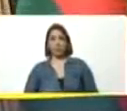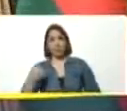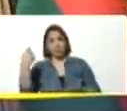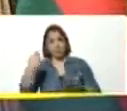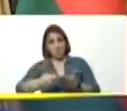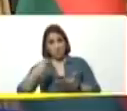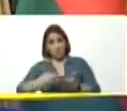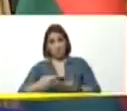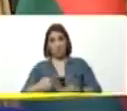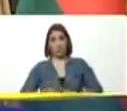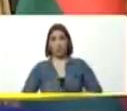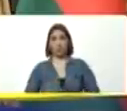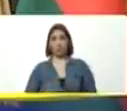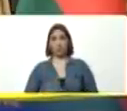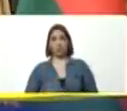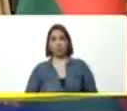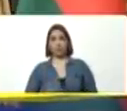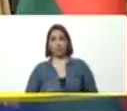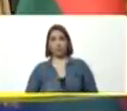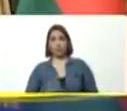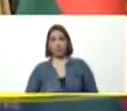financiamos